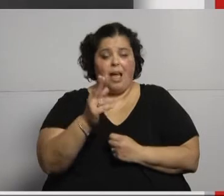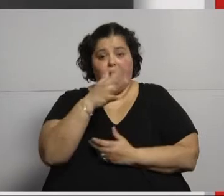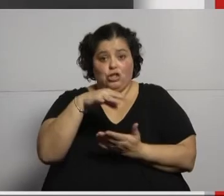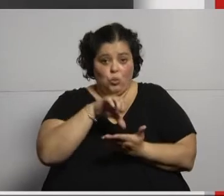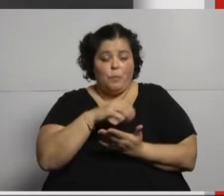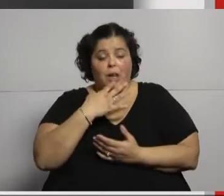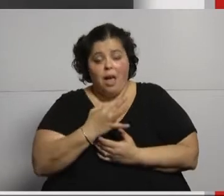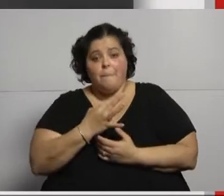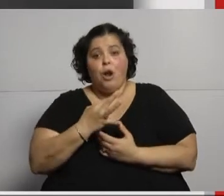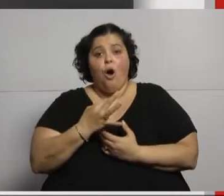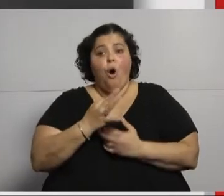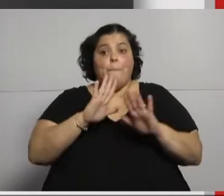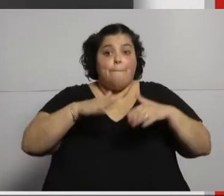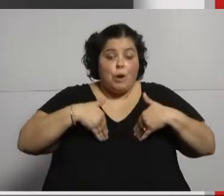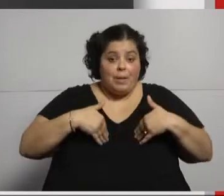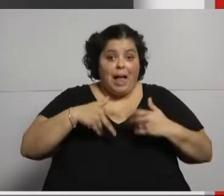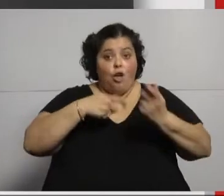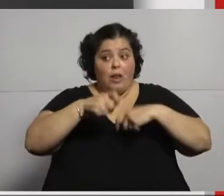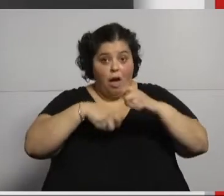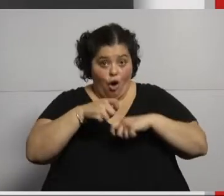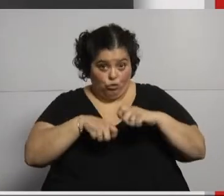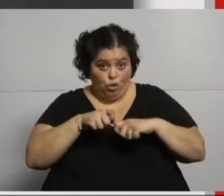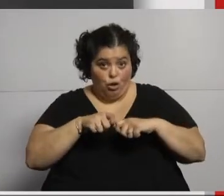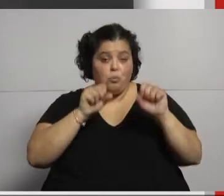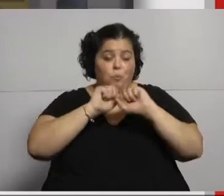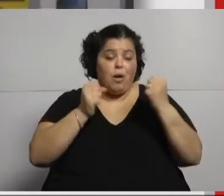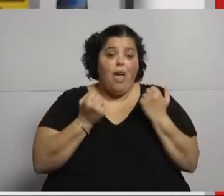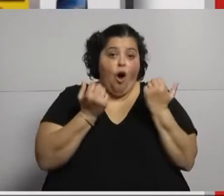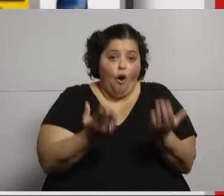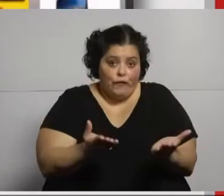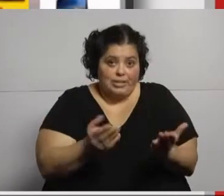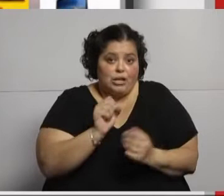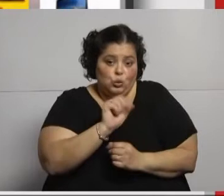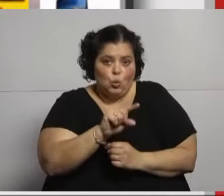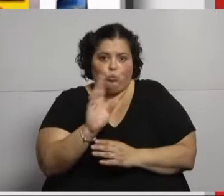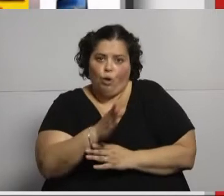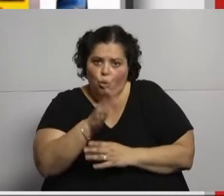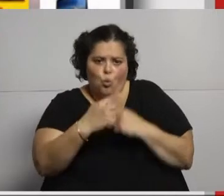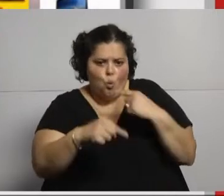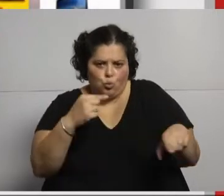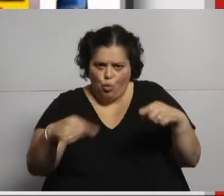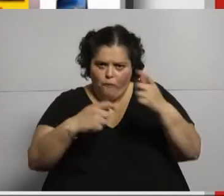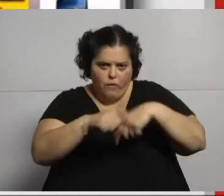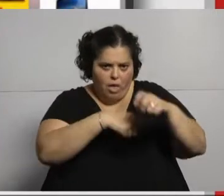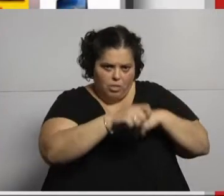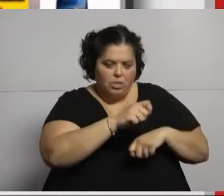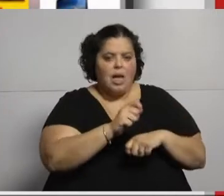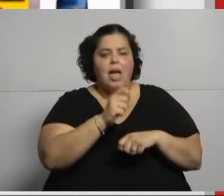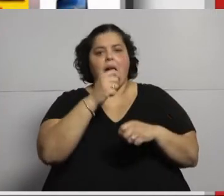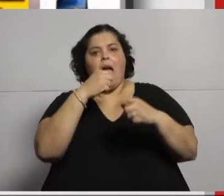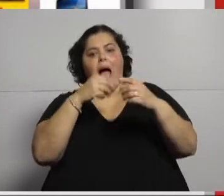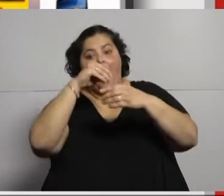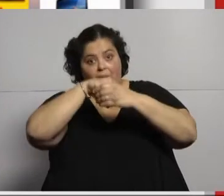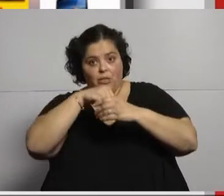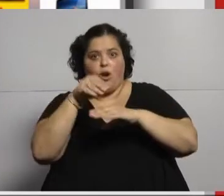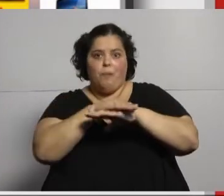de negocios pequeños y medianos, poder ofrecer sus productos a través de la plataforma. Incluso nosotros como